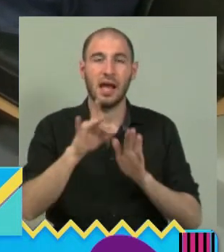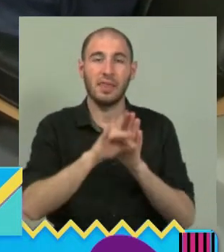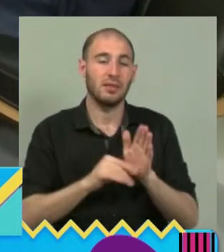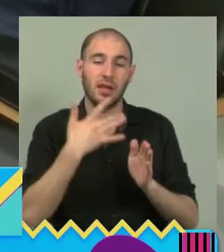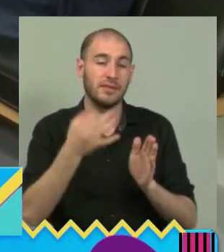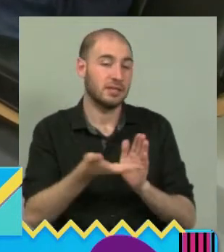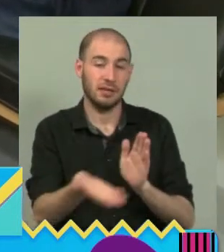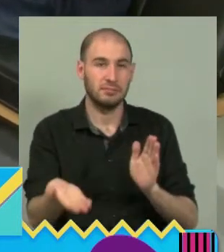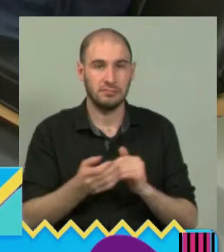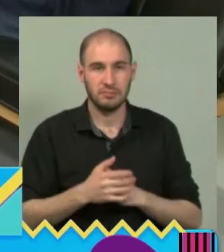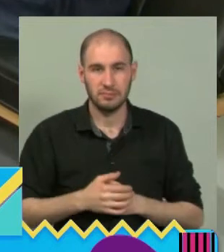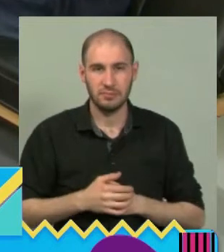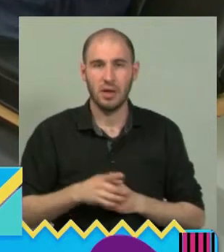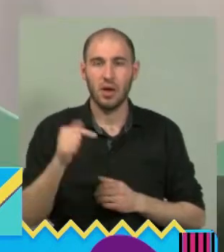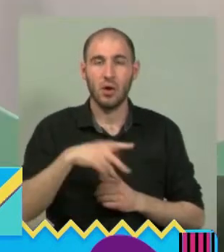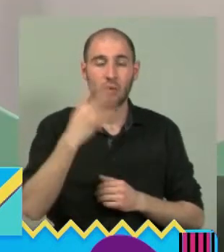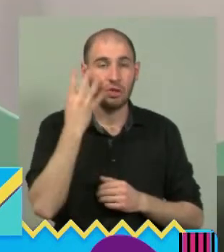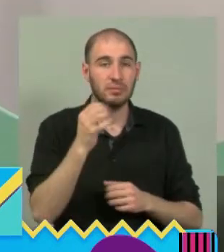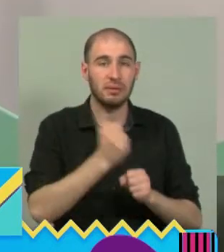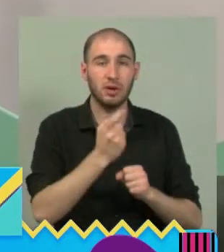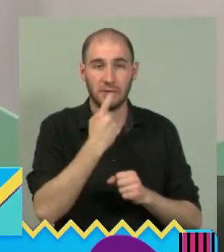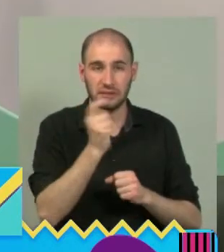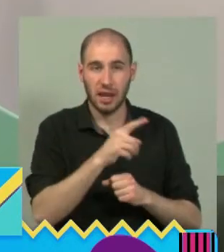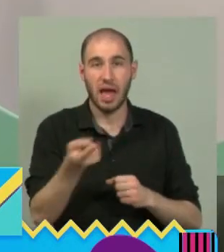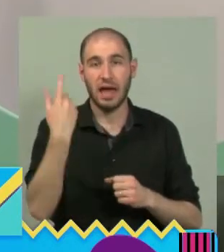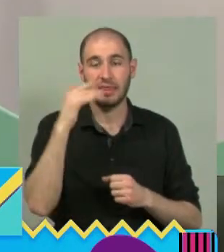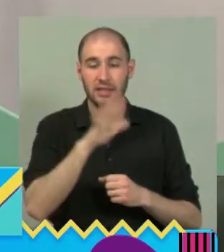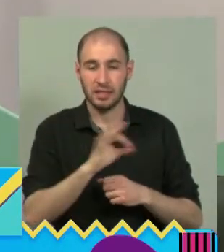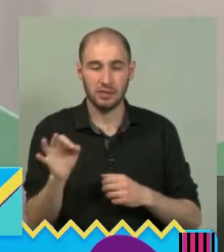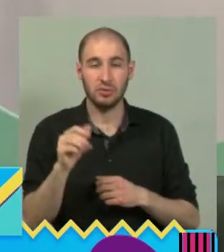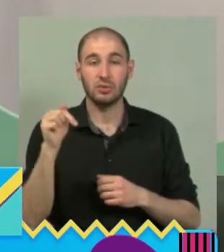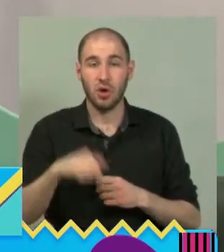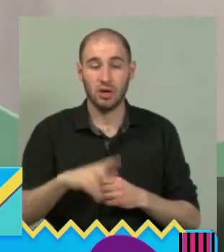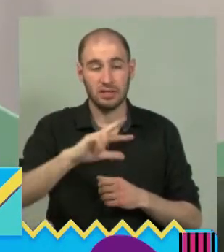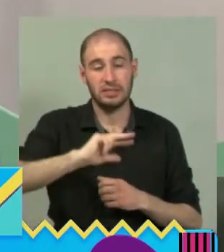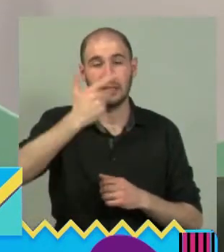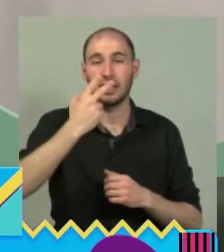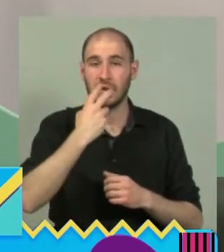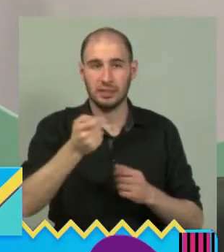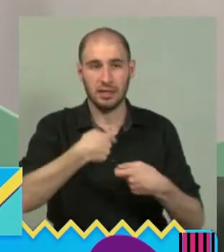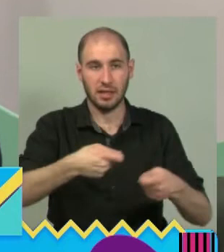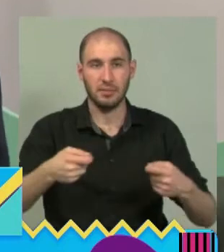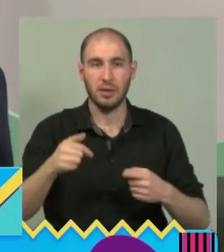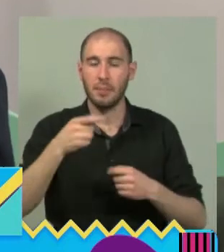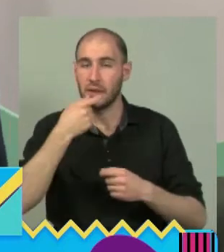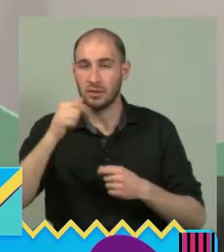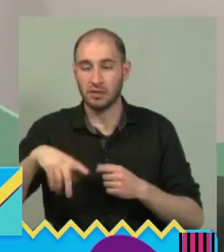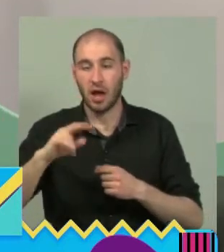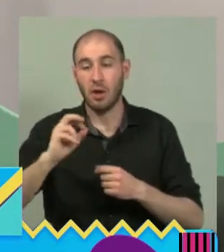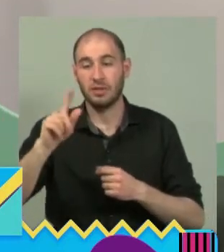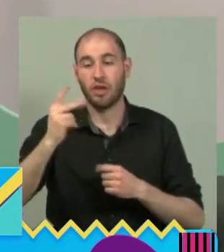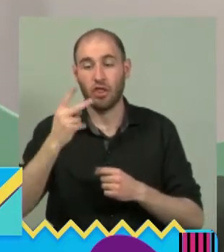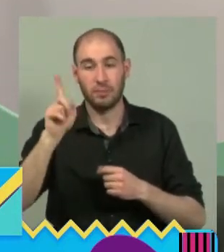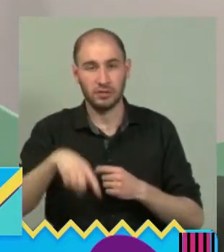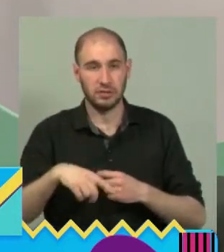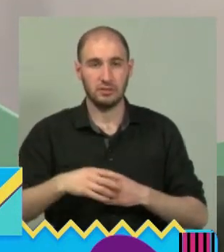la realidad. Hoy hay 4.000 trabajadores metalúrgicos y antes habían 500. Hoy han triplicado las líneas de distribución eléctrica mientras Mendoza creció el